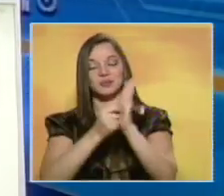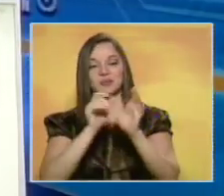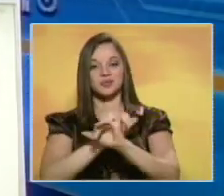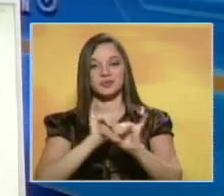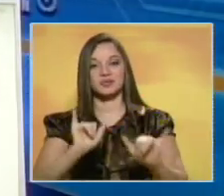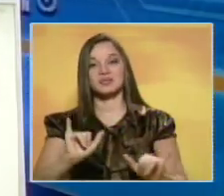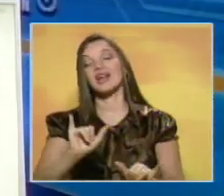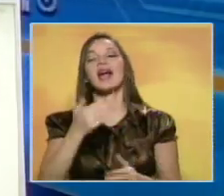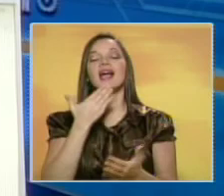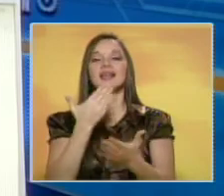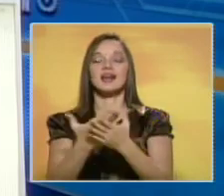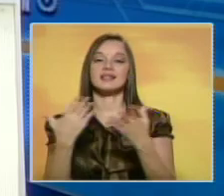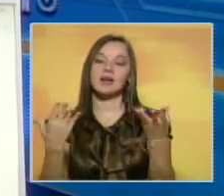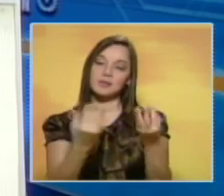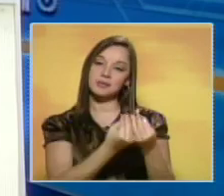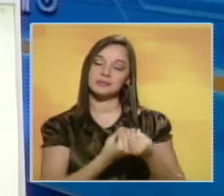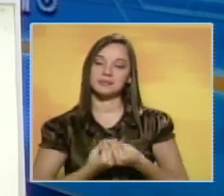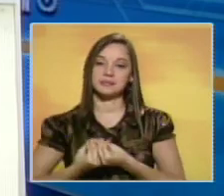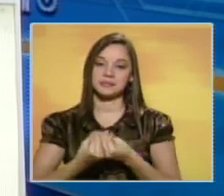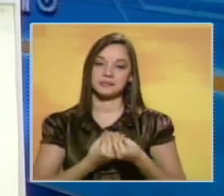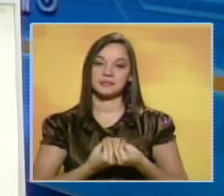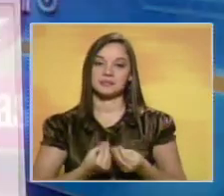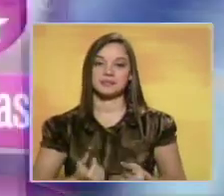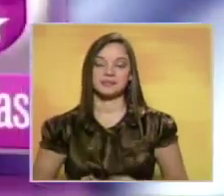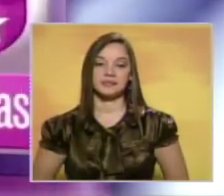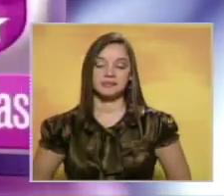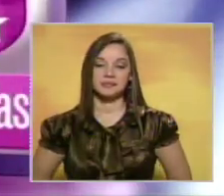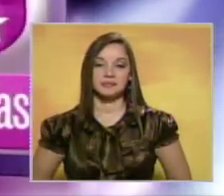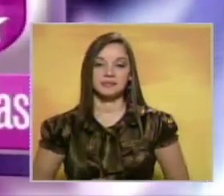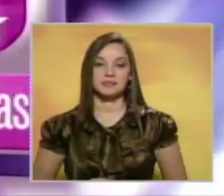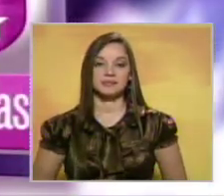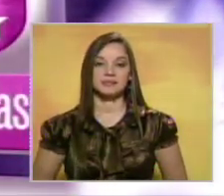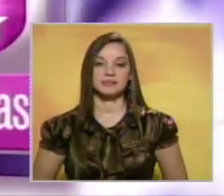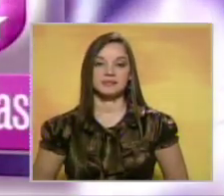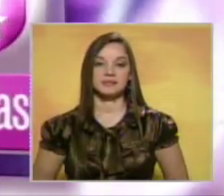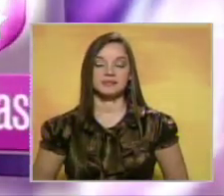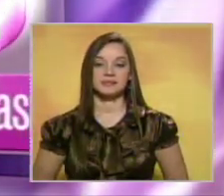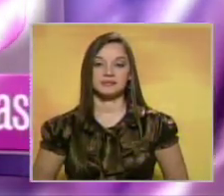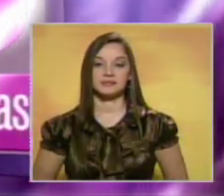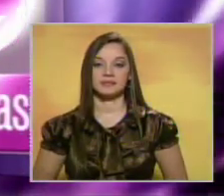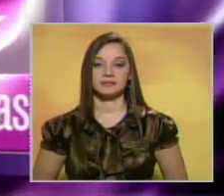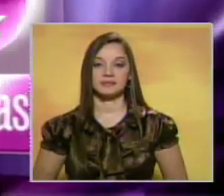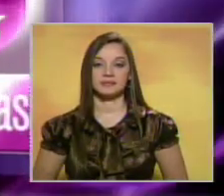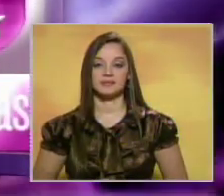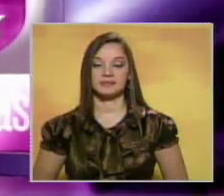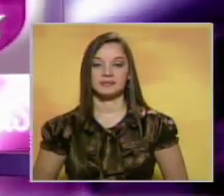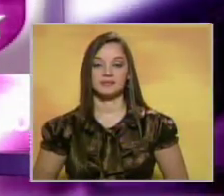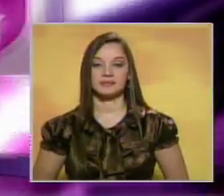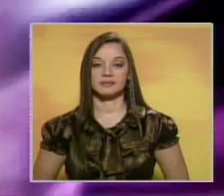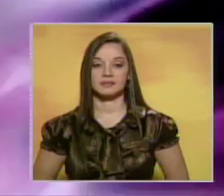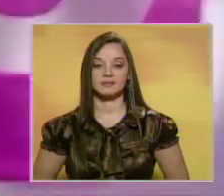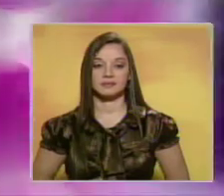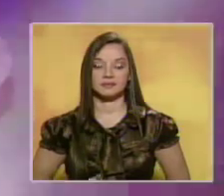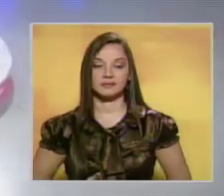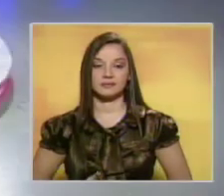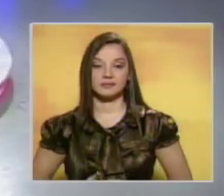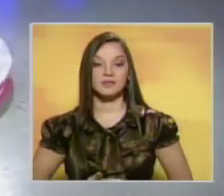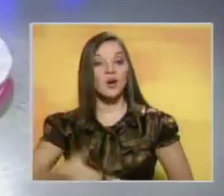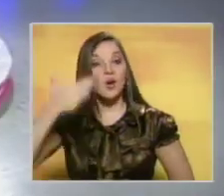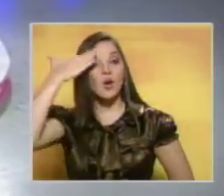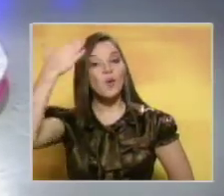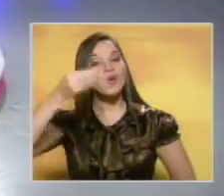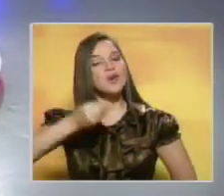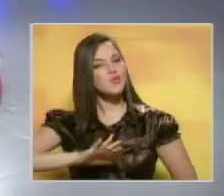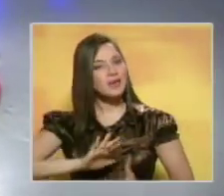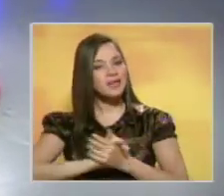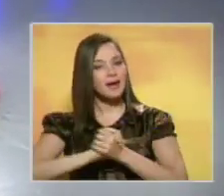Noticiero Venevisión. Gracias por su compañía. Hola, ¿qué tal